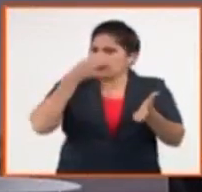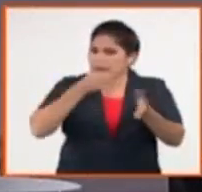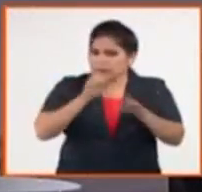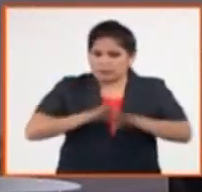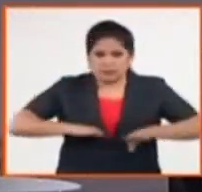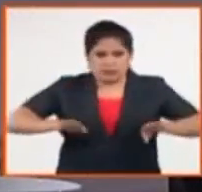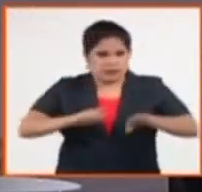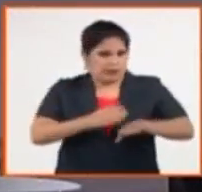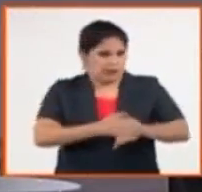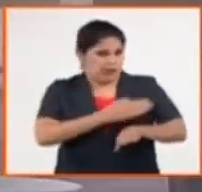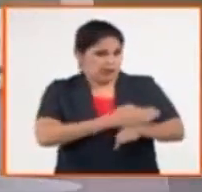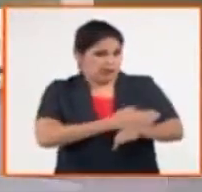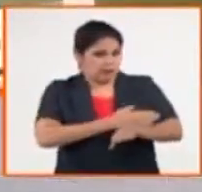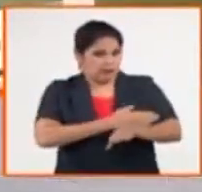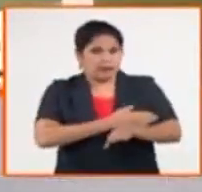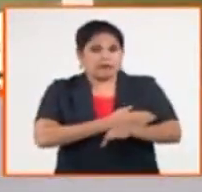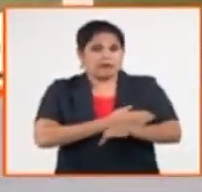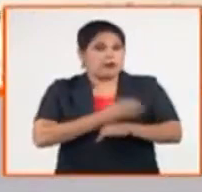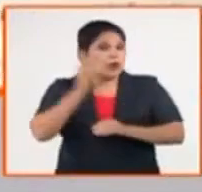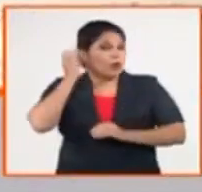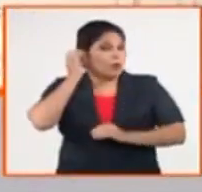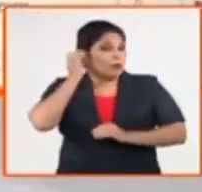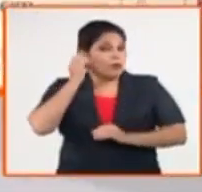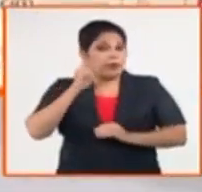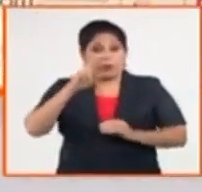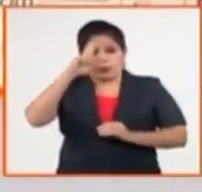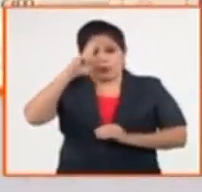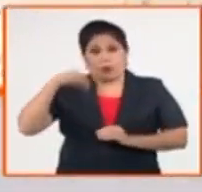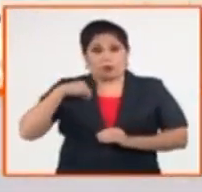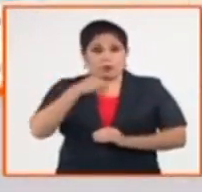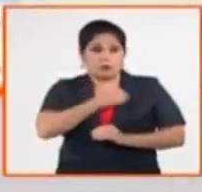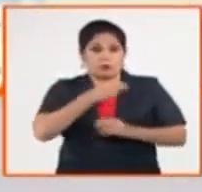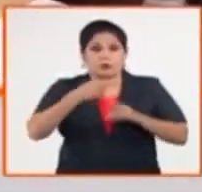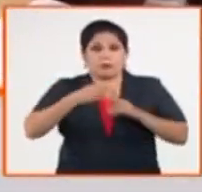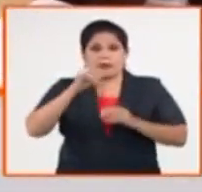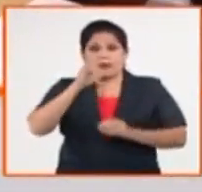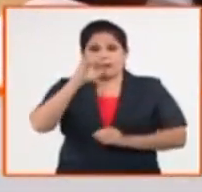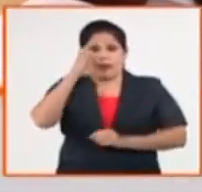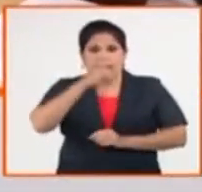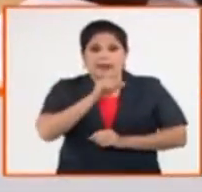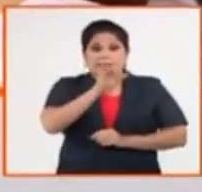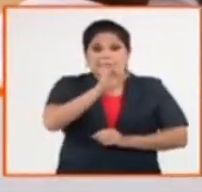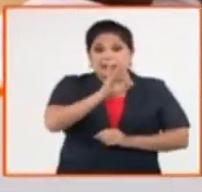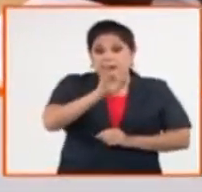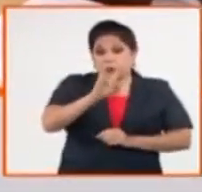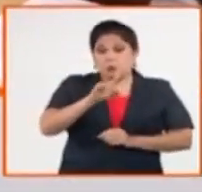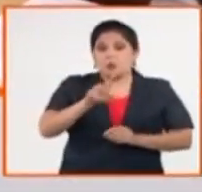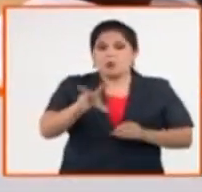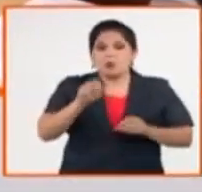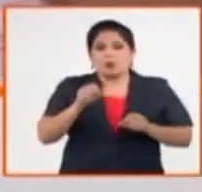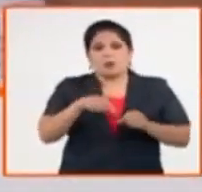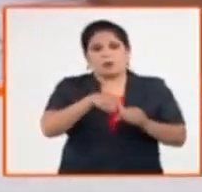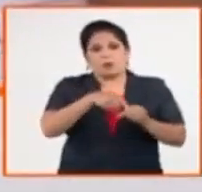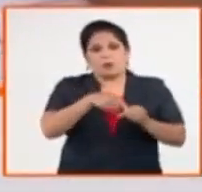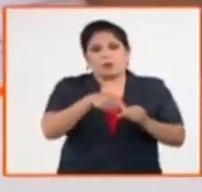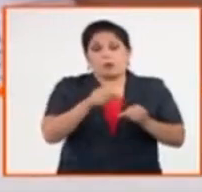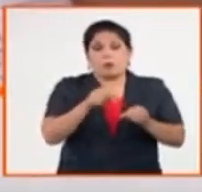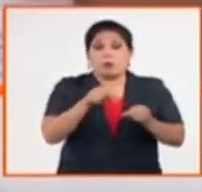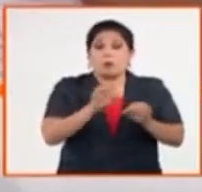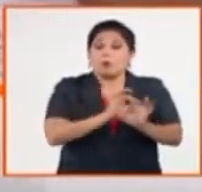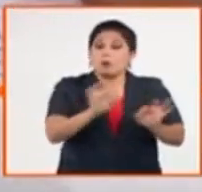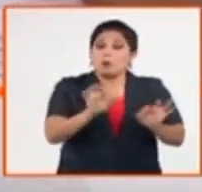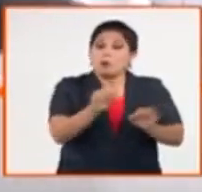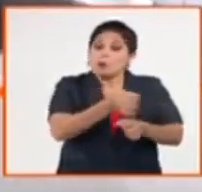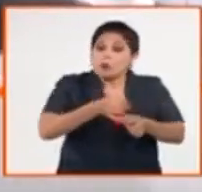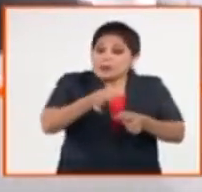anterior, como dije, por la doctora Ileana, de 79 nuevos municipios. Y hay que decir que el día de hoy, de esos